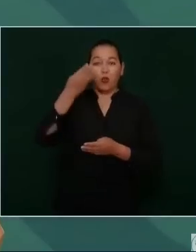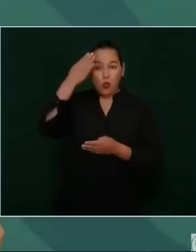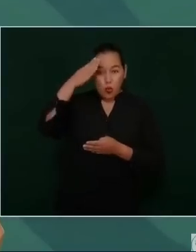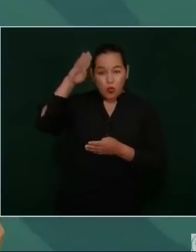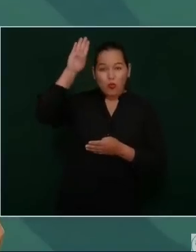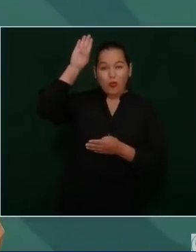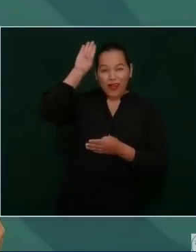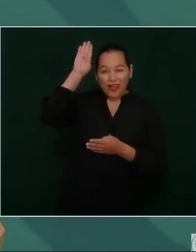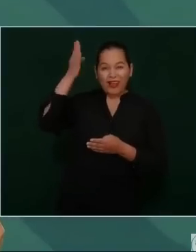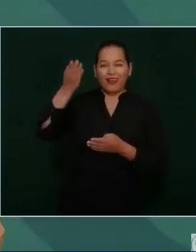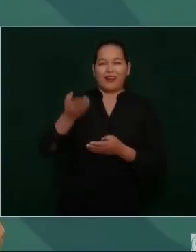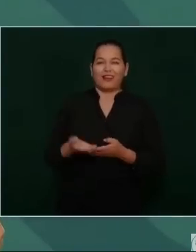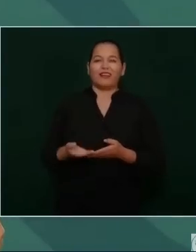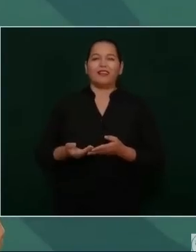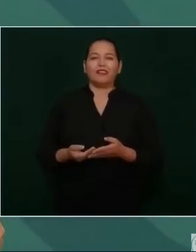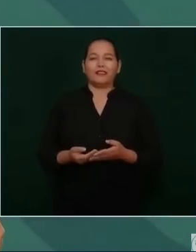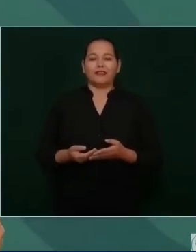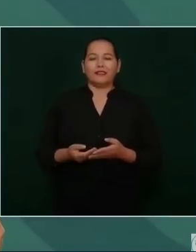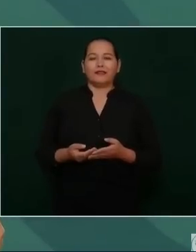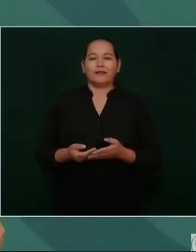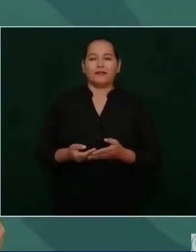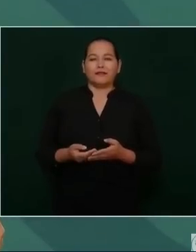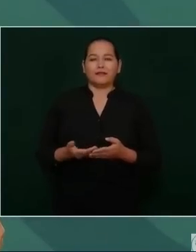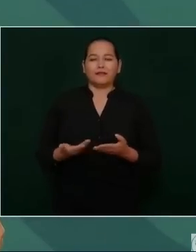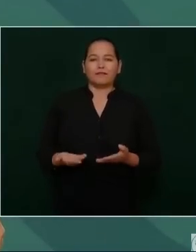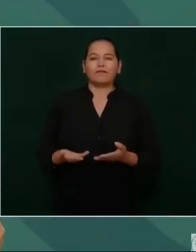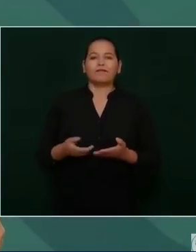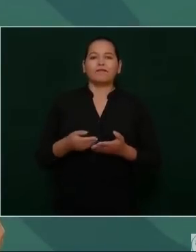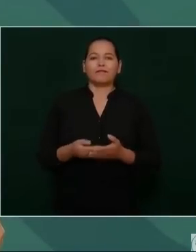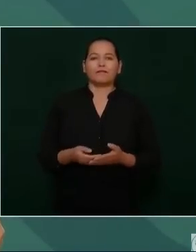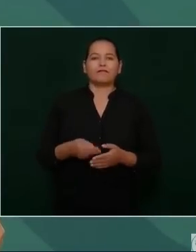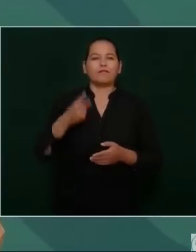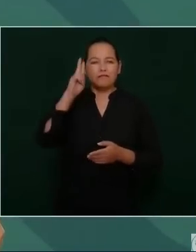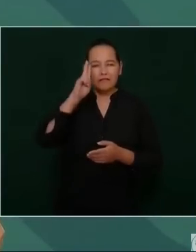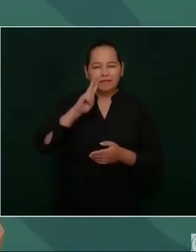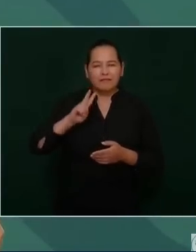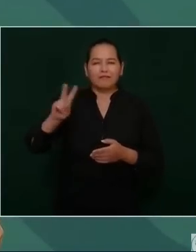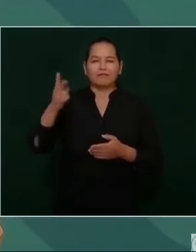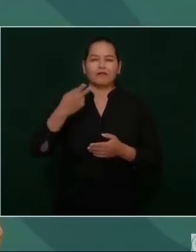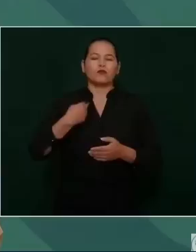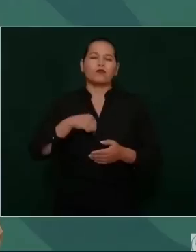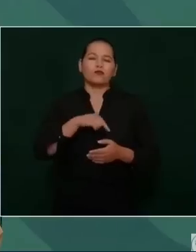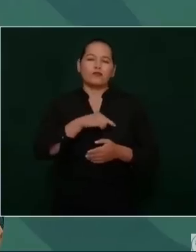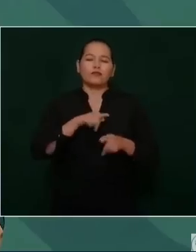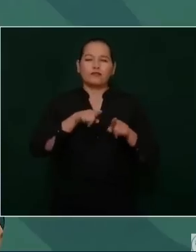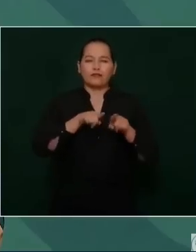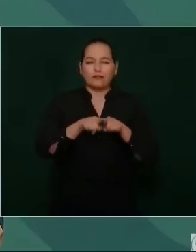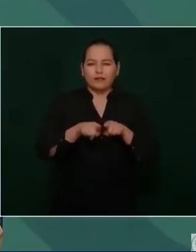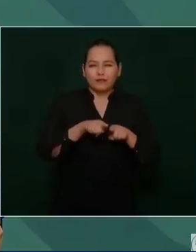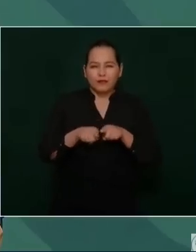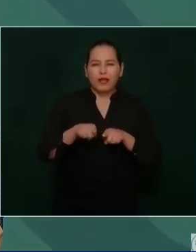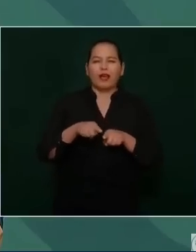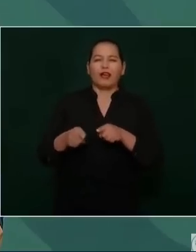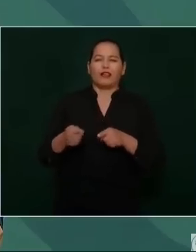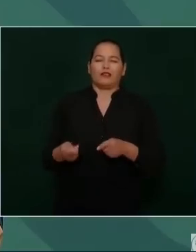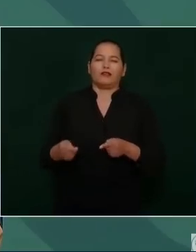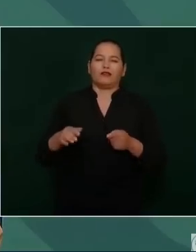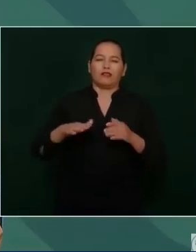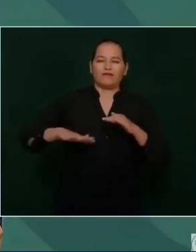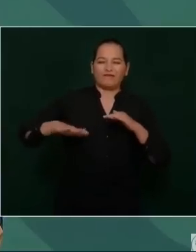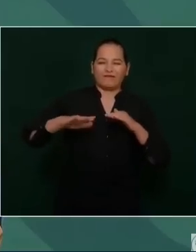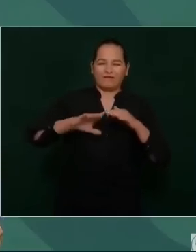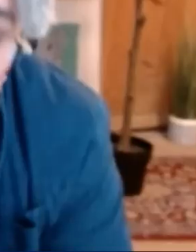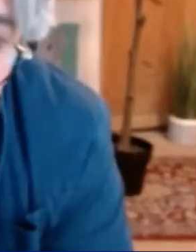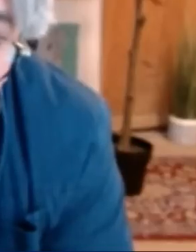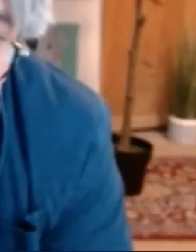a los mexicanos que venimos a trabajar acá en los Estados Unidos para buscar una mejor vida, para buscar una